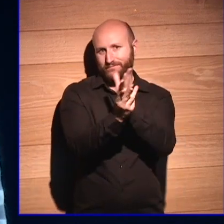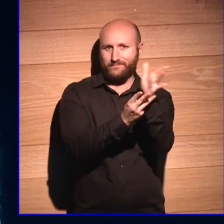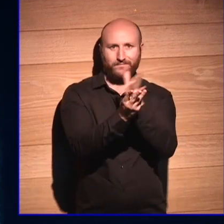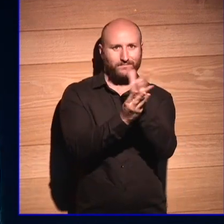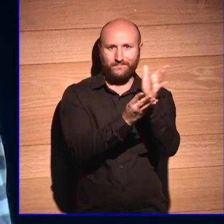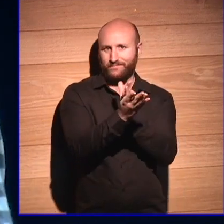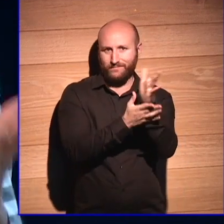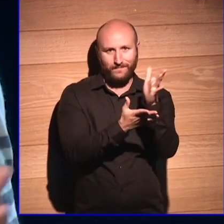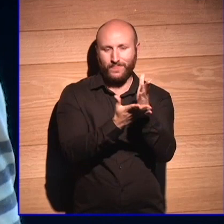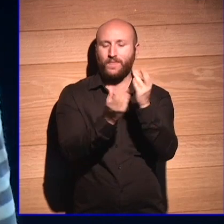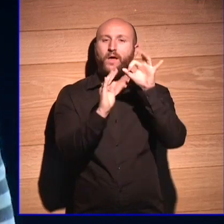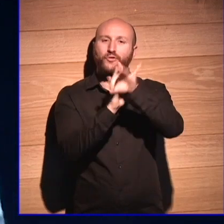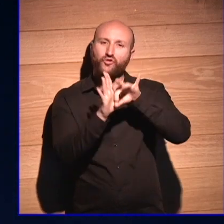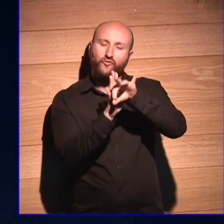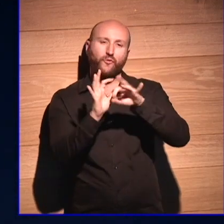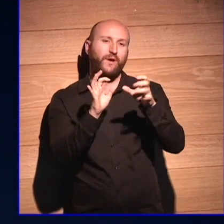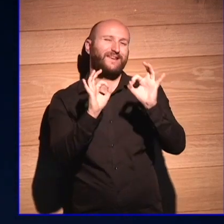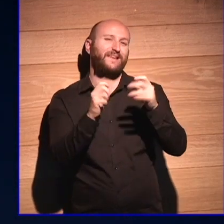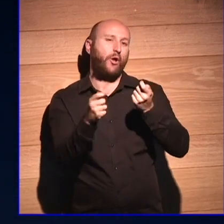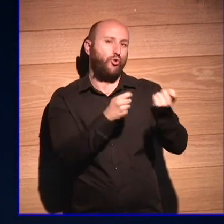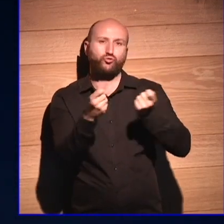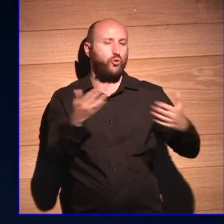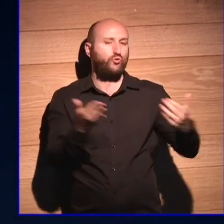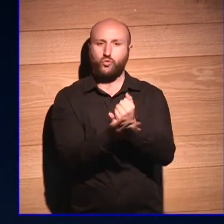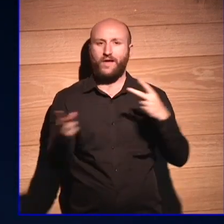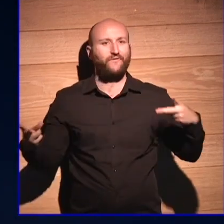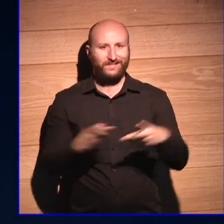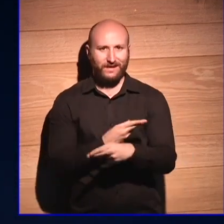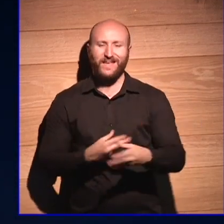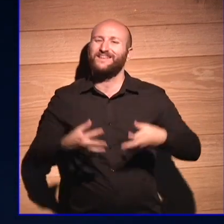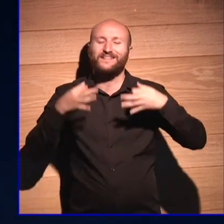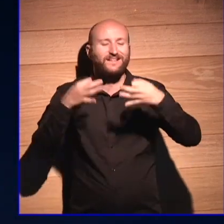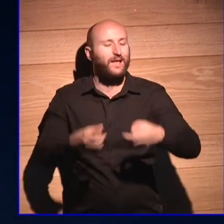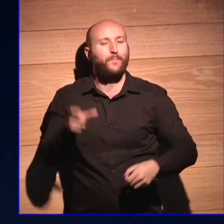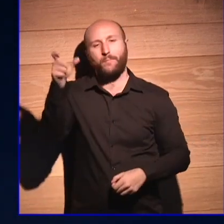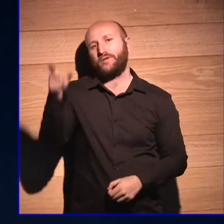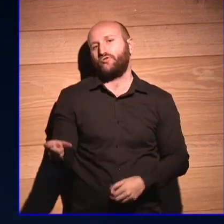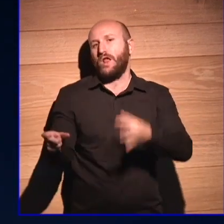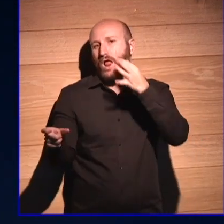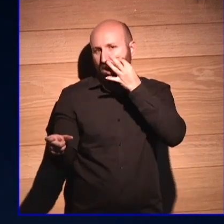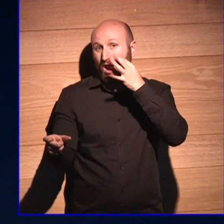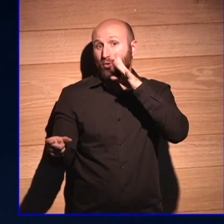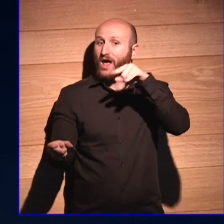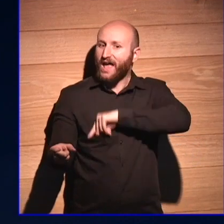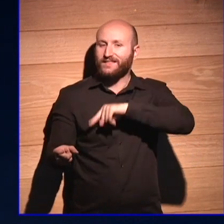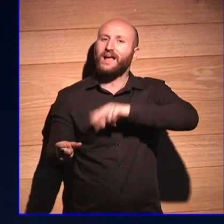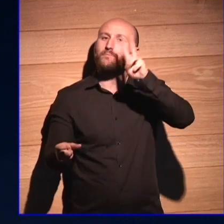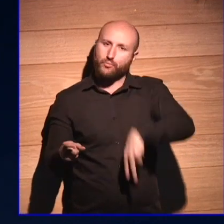otro software de control, digamos. Siempre tiene que prevalecer, porque la ética es humana, no es